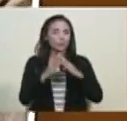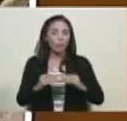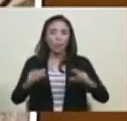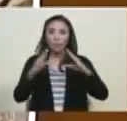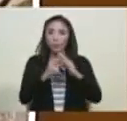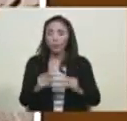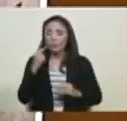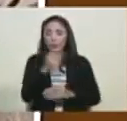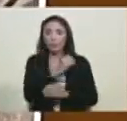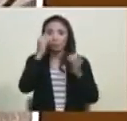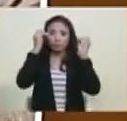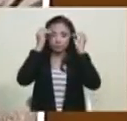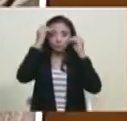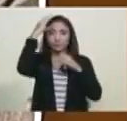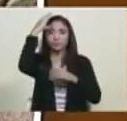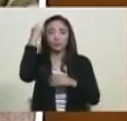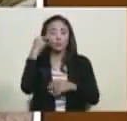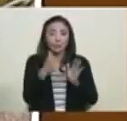se va sabiendo.